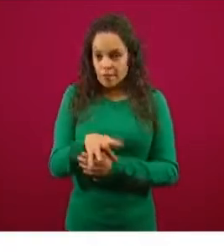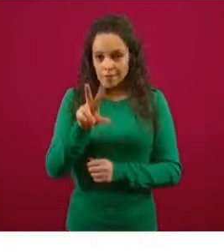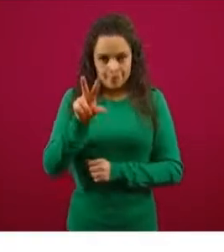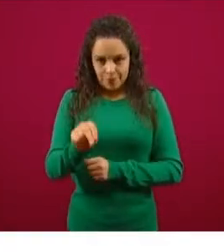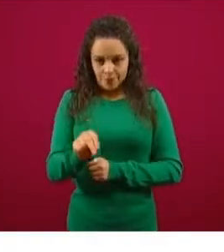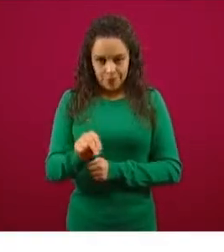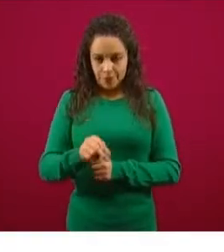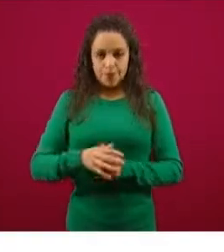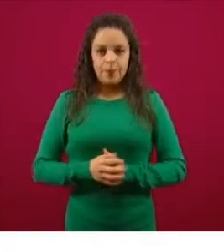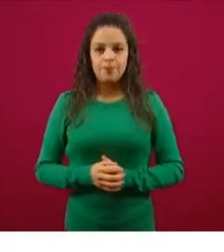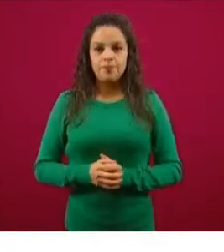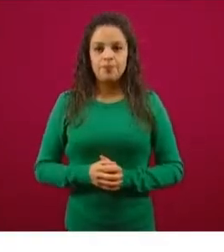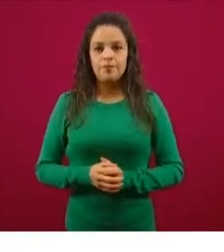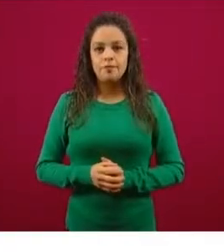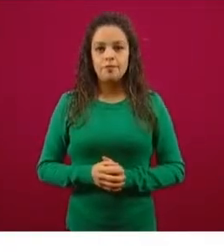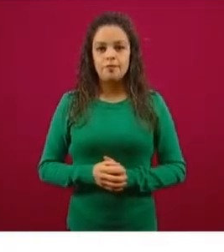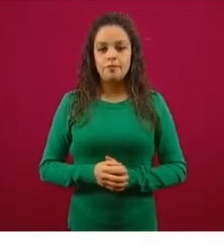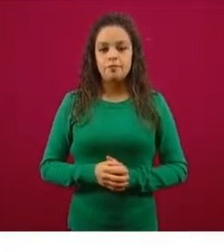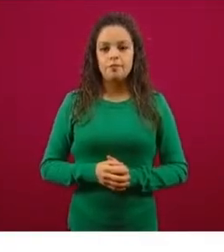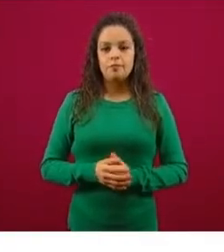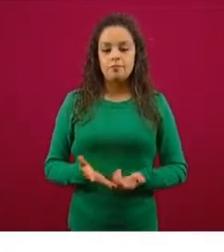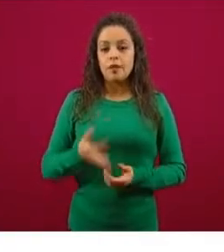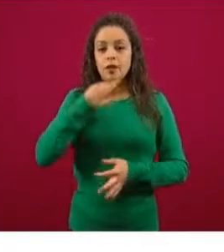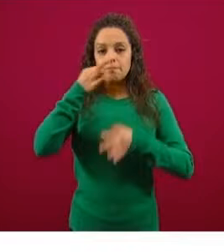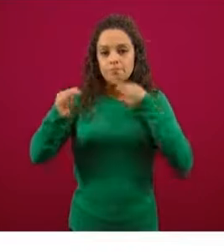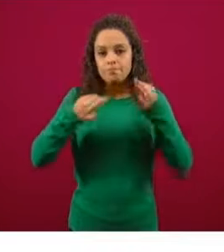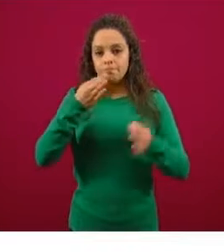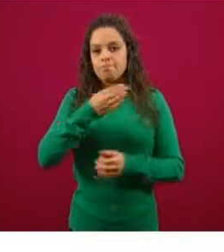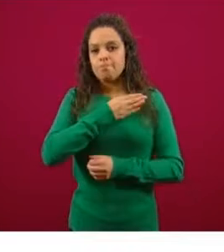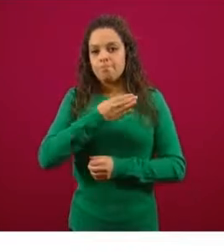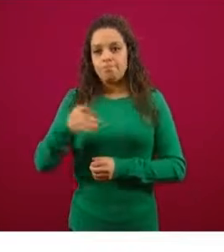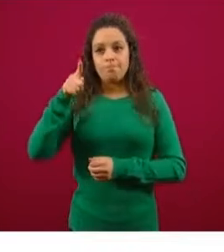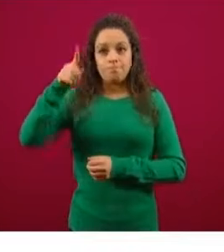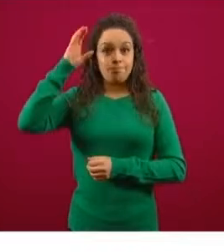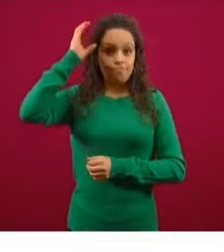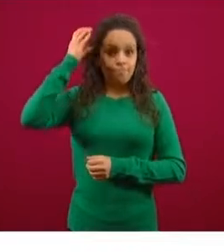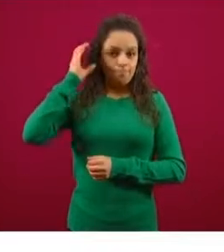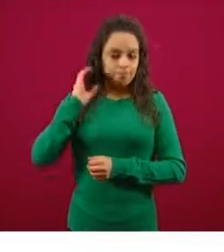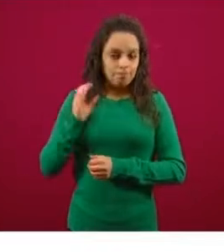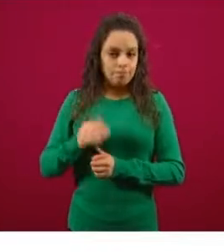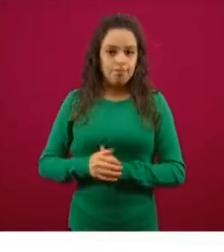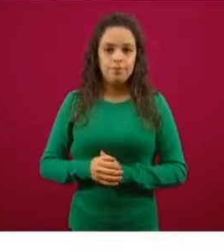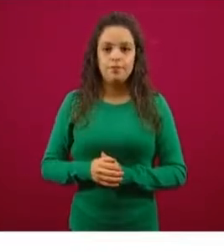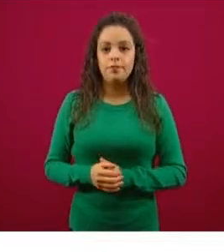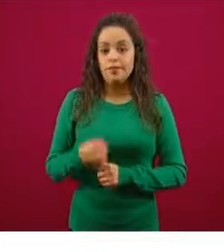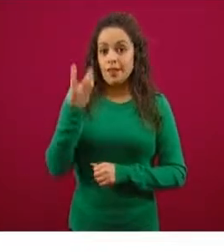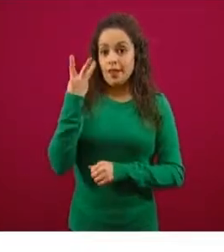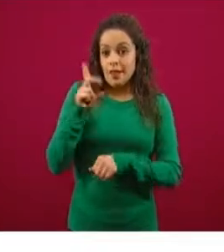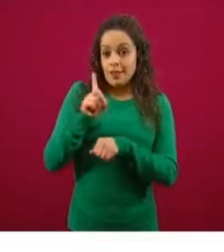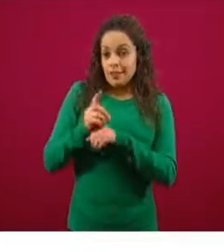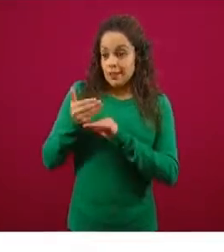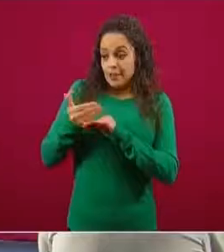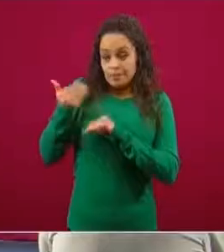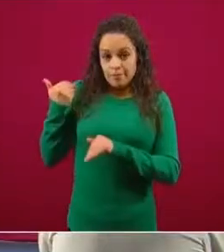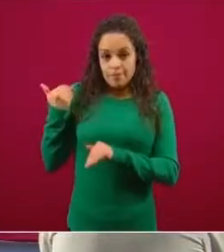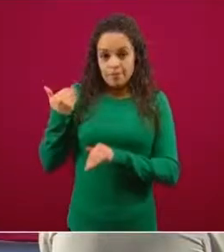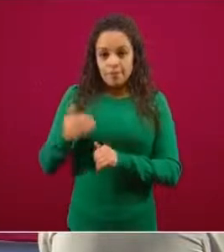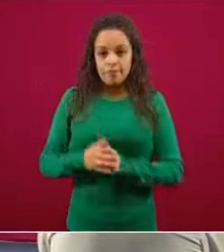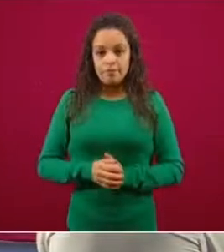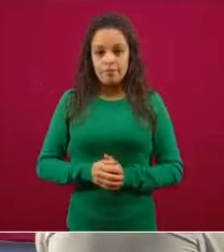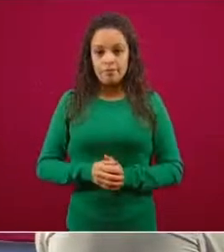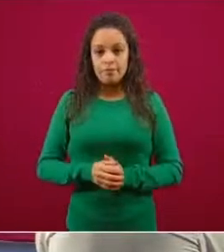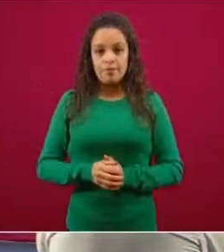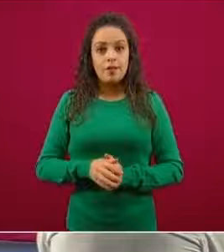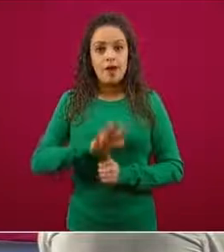En Culiacán también hay buenas noticias porque incluso desde hace 3 días ya pasaron esta zona del